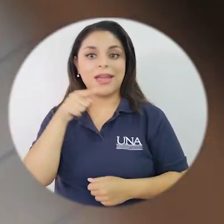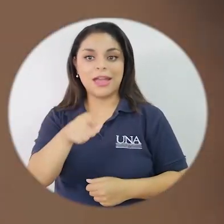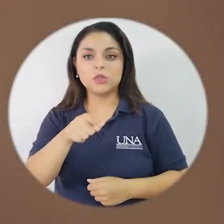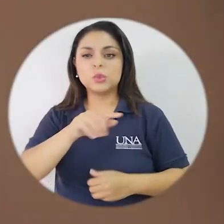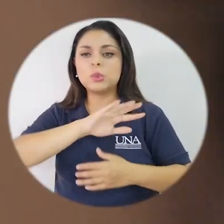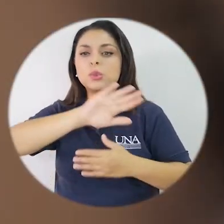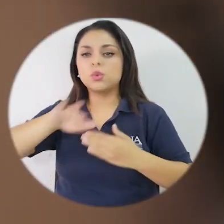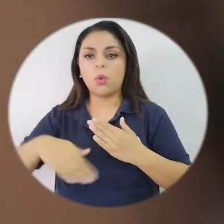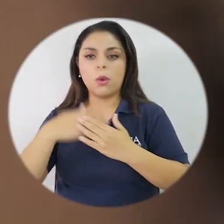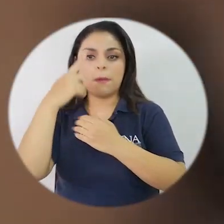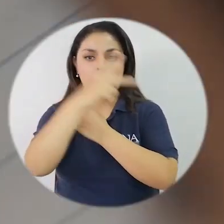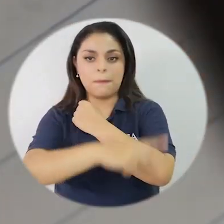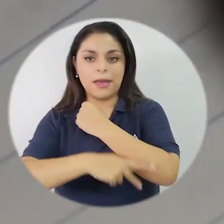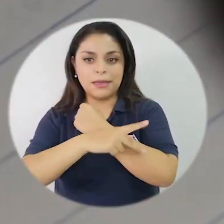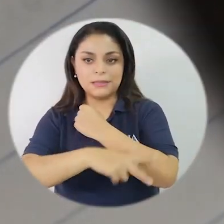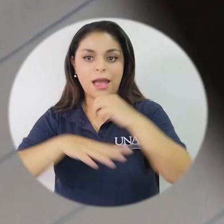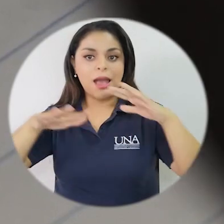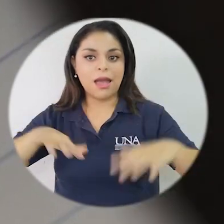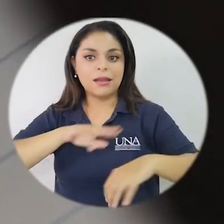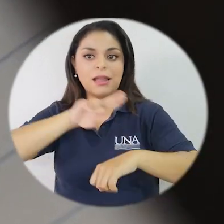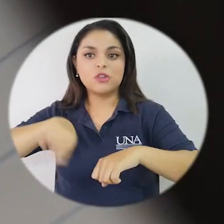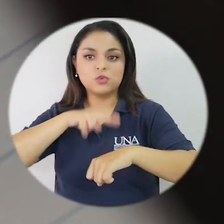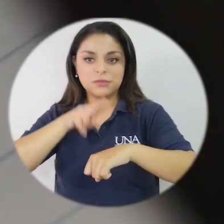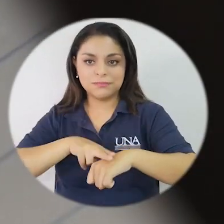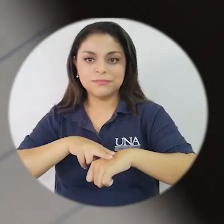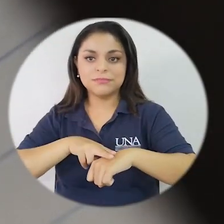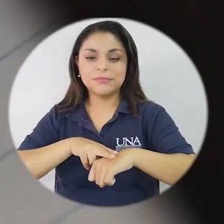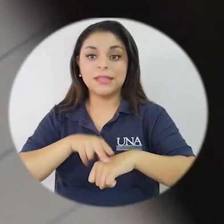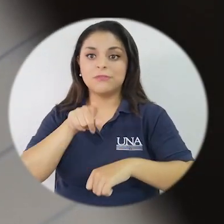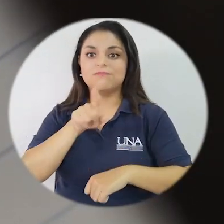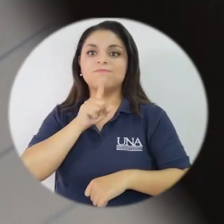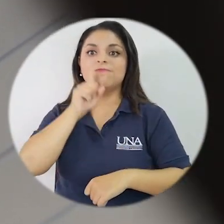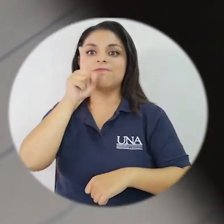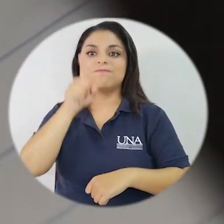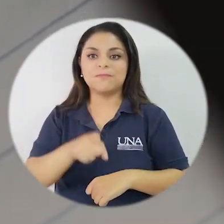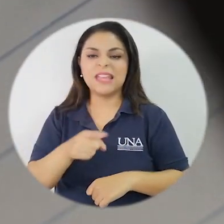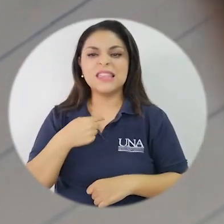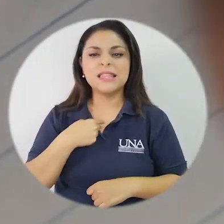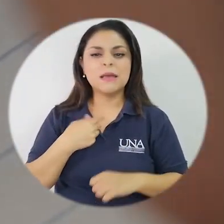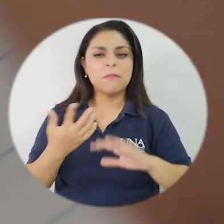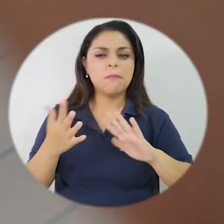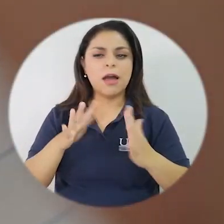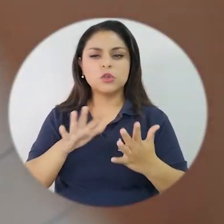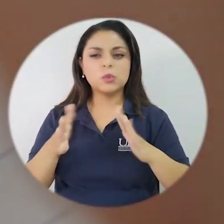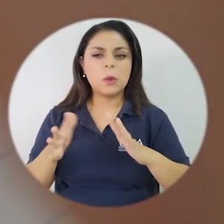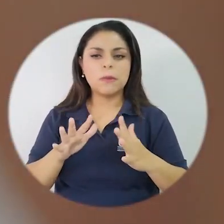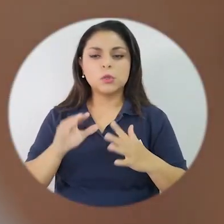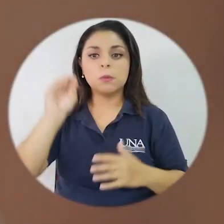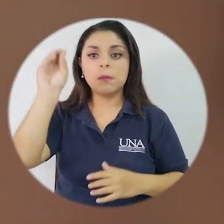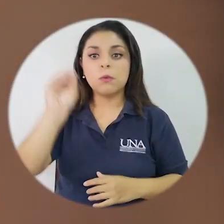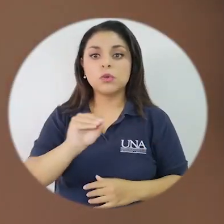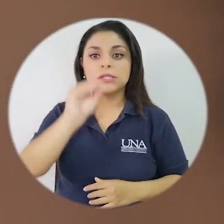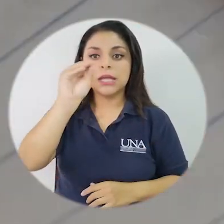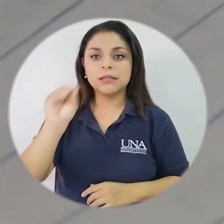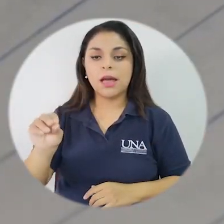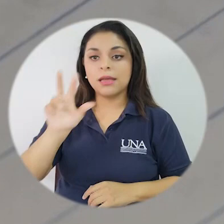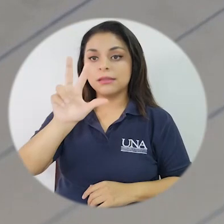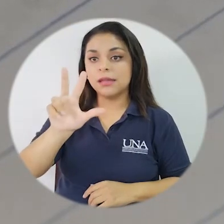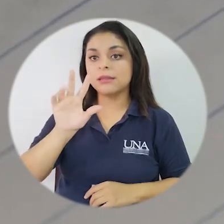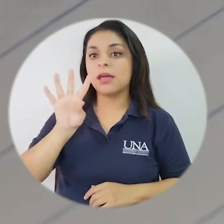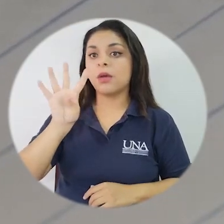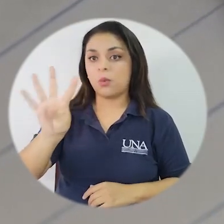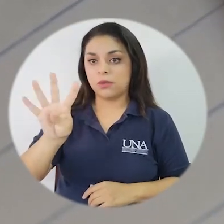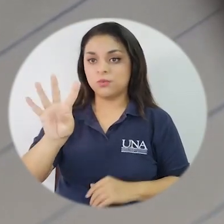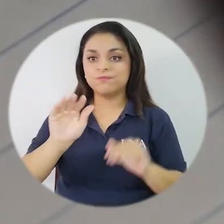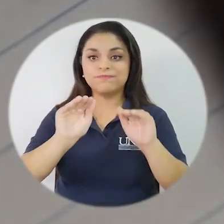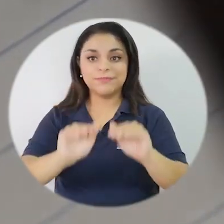nivel nacional, es lo más verdadero que tenemos, y nos habla de que el promedio está en un 34% de niños